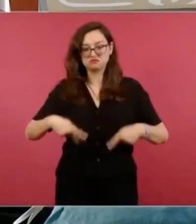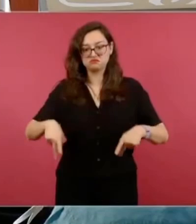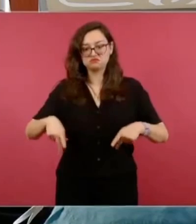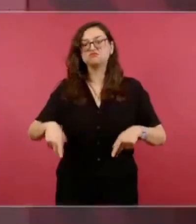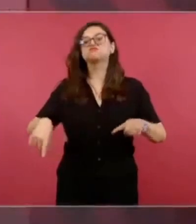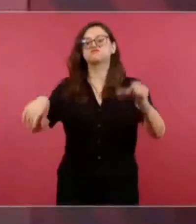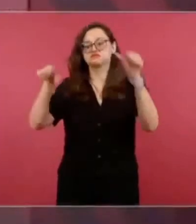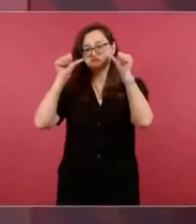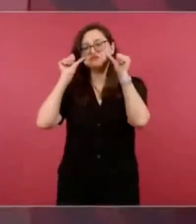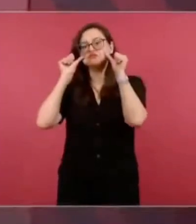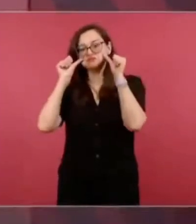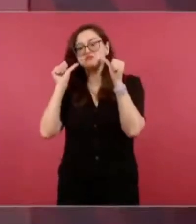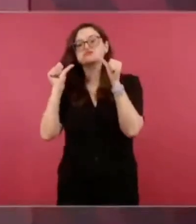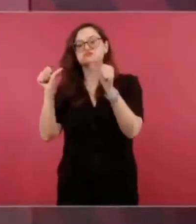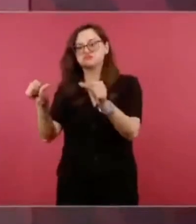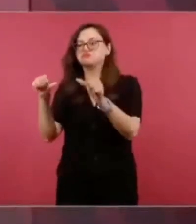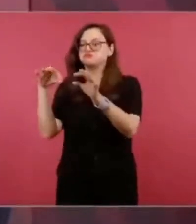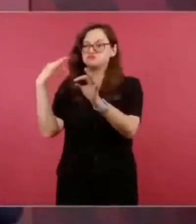Nunca